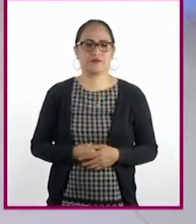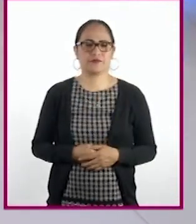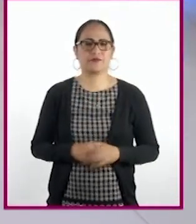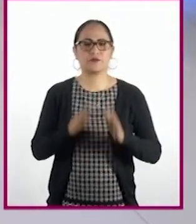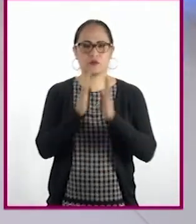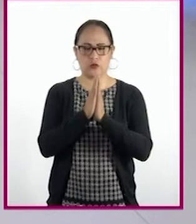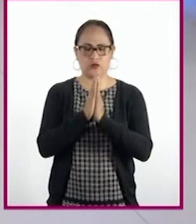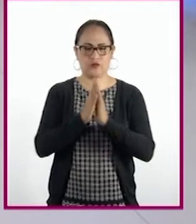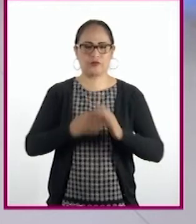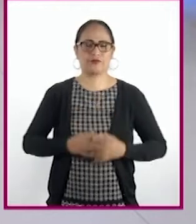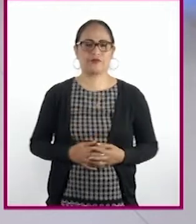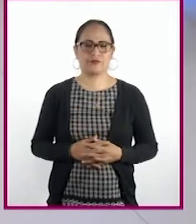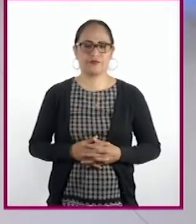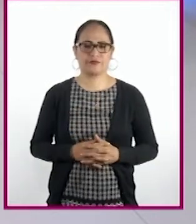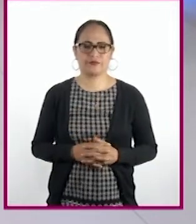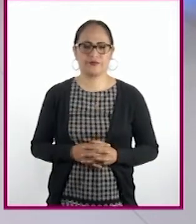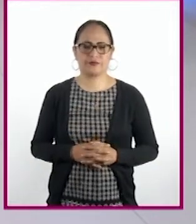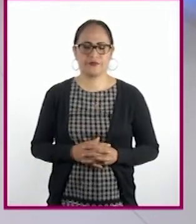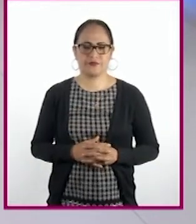favor, maestra.